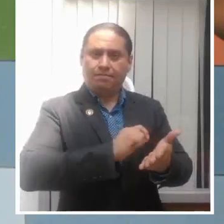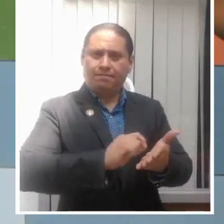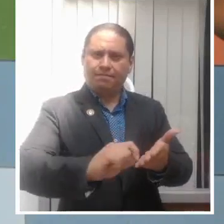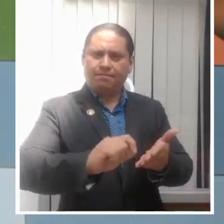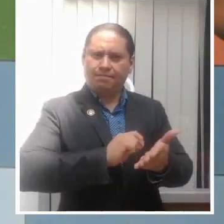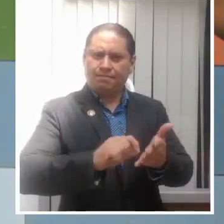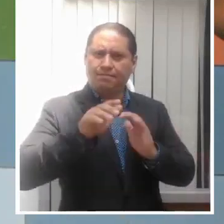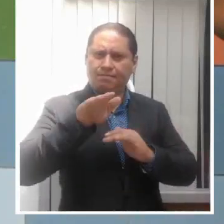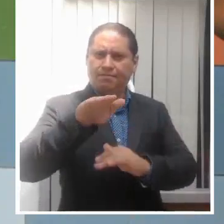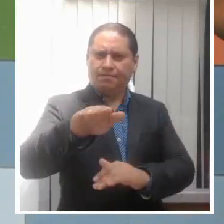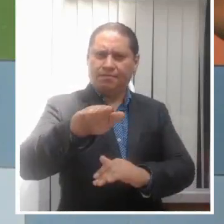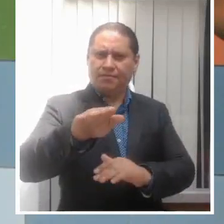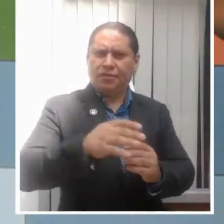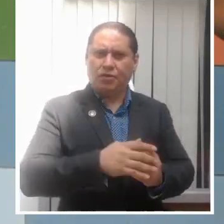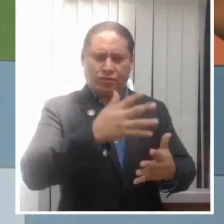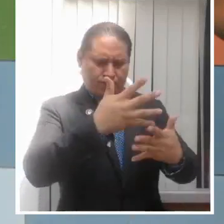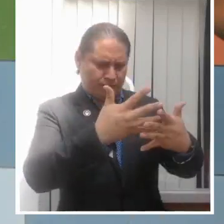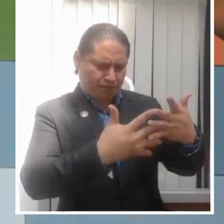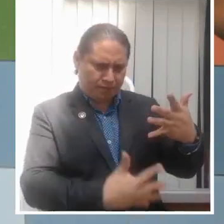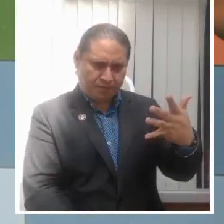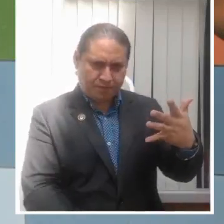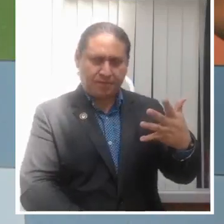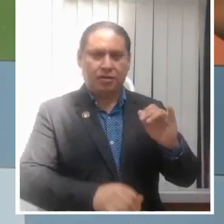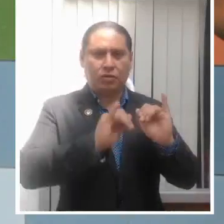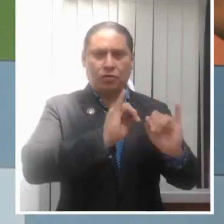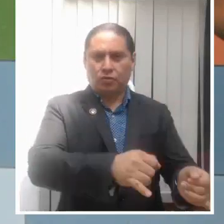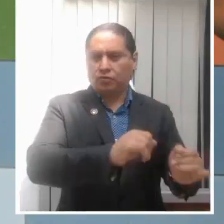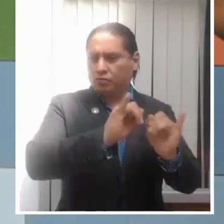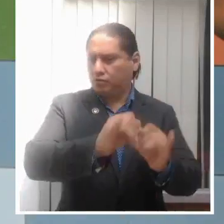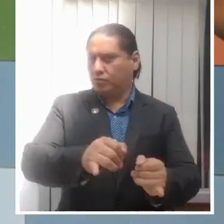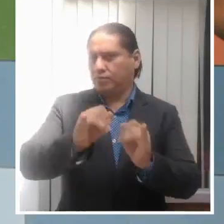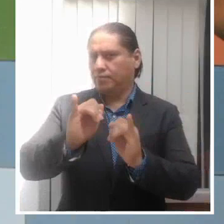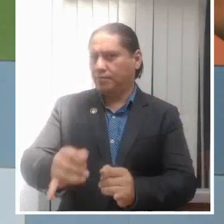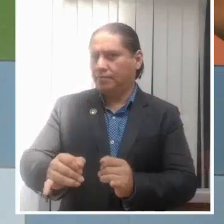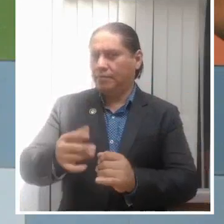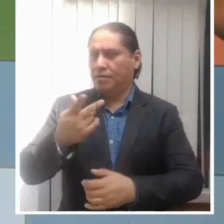sobre todo en sus monólogos, son individuales,